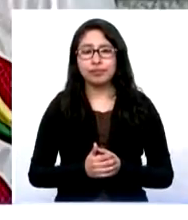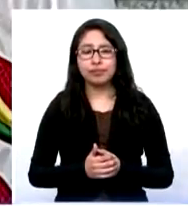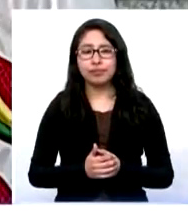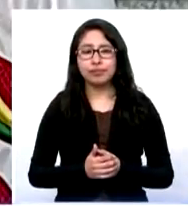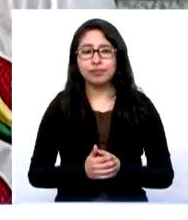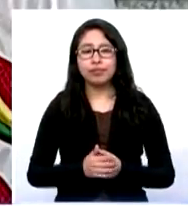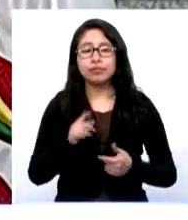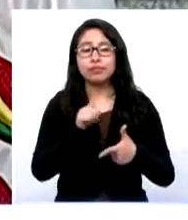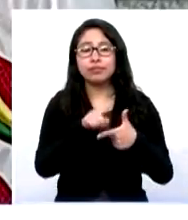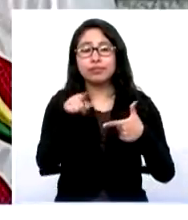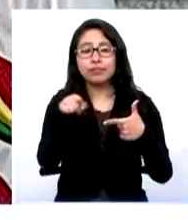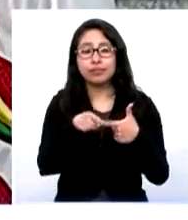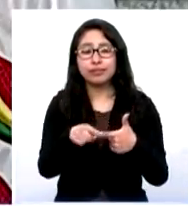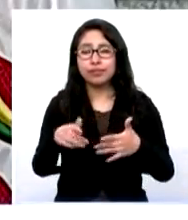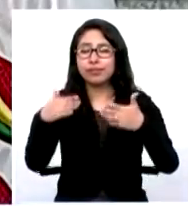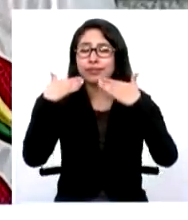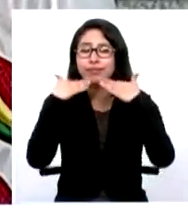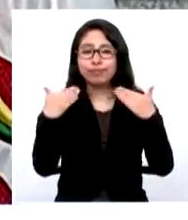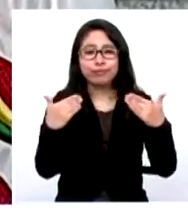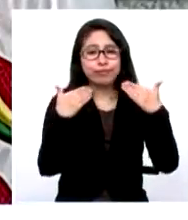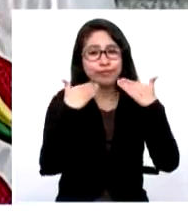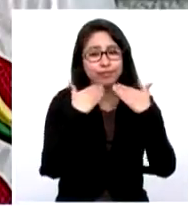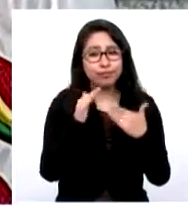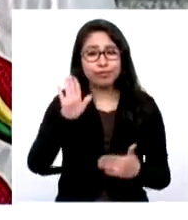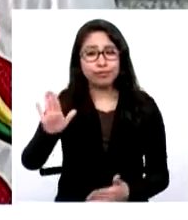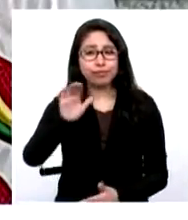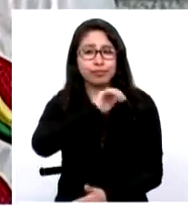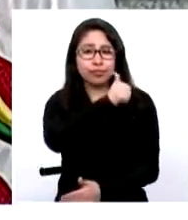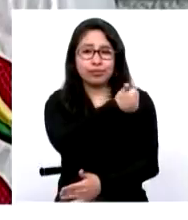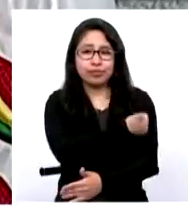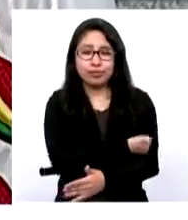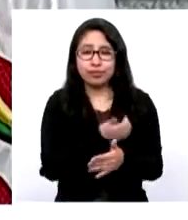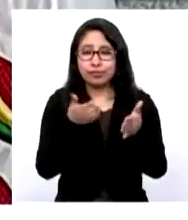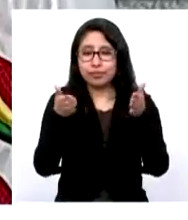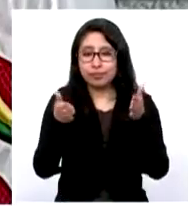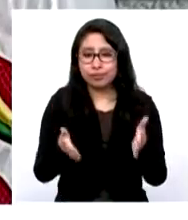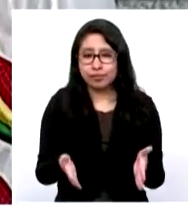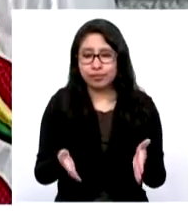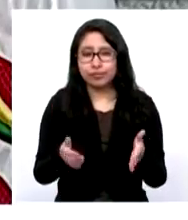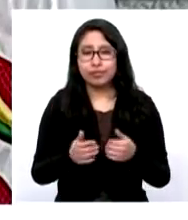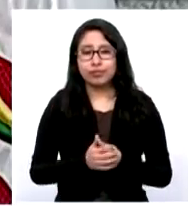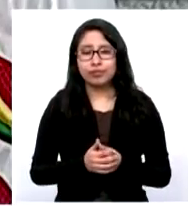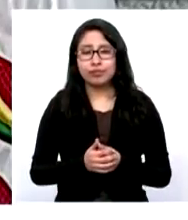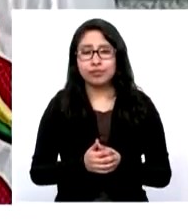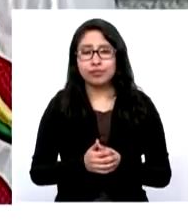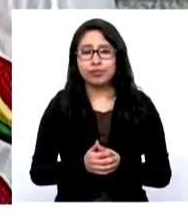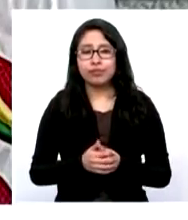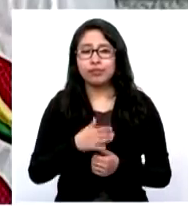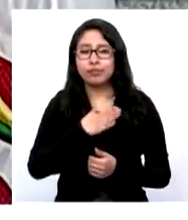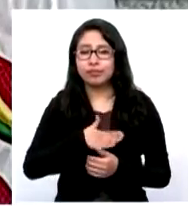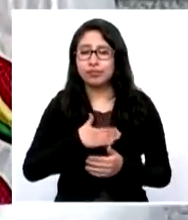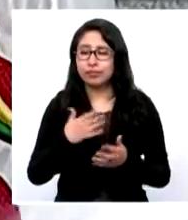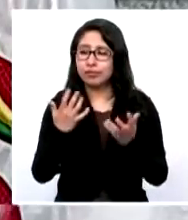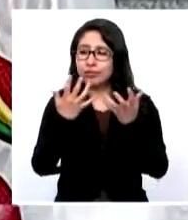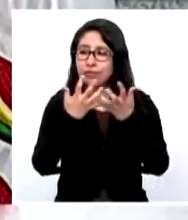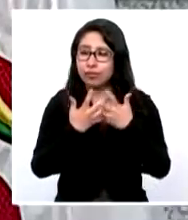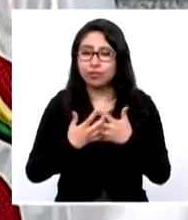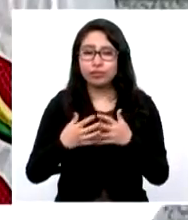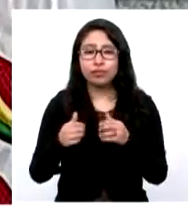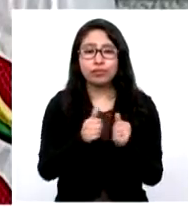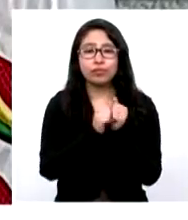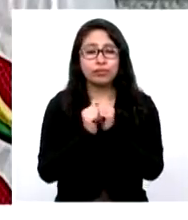tal sentido, agradeceré a su autoridad, instruya la coordinación técnica con el Viceministerio de